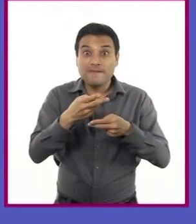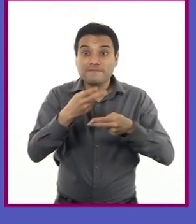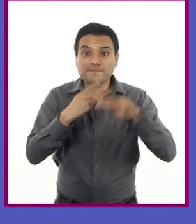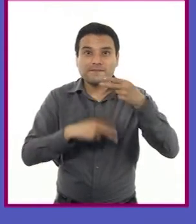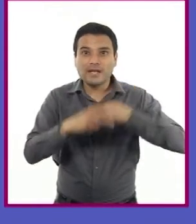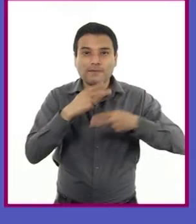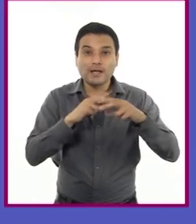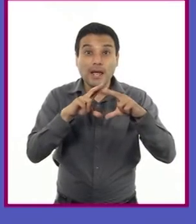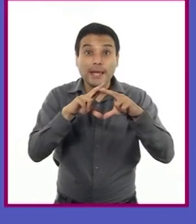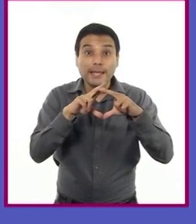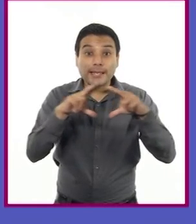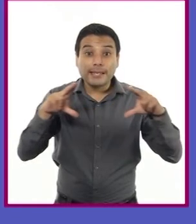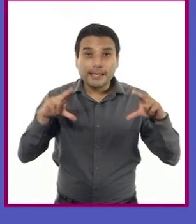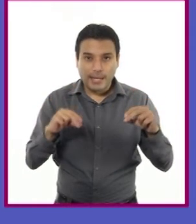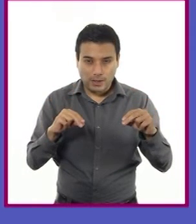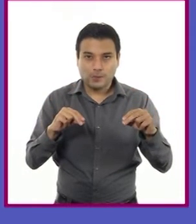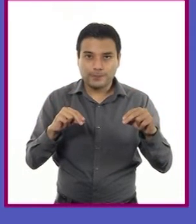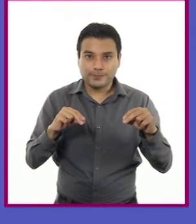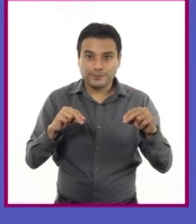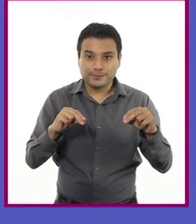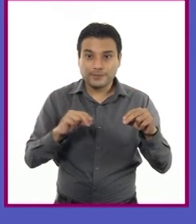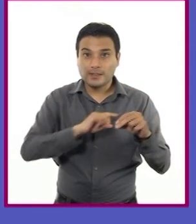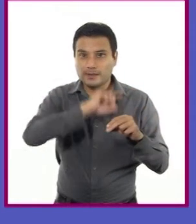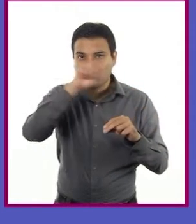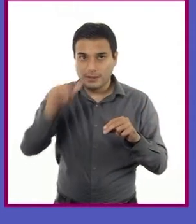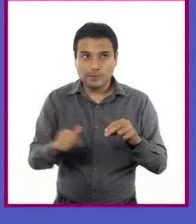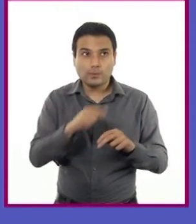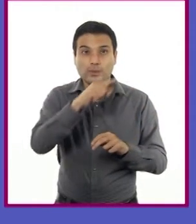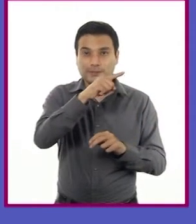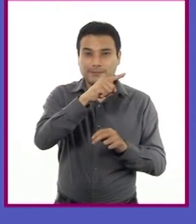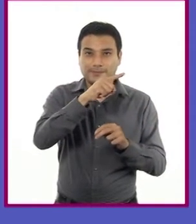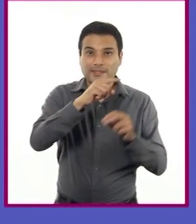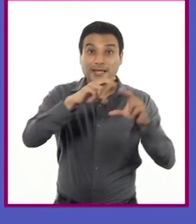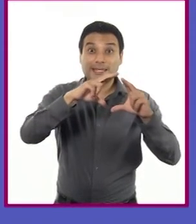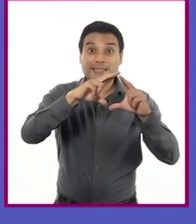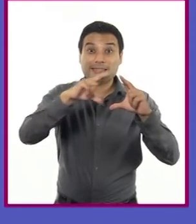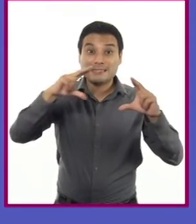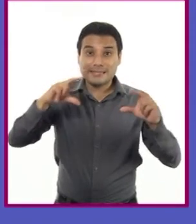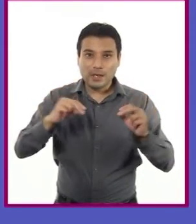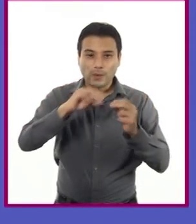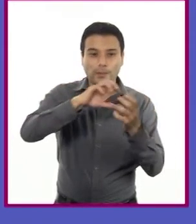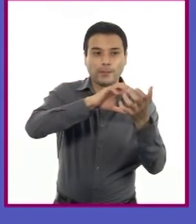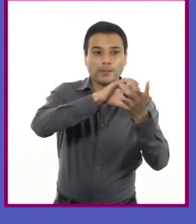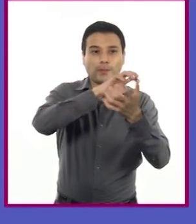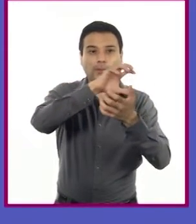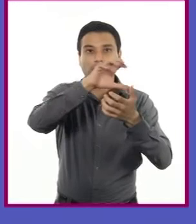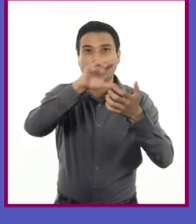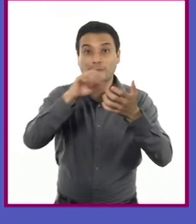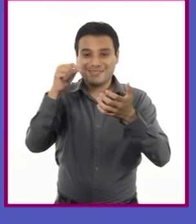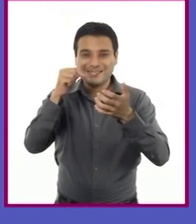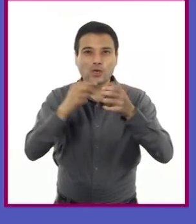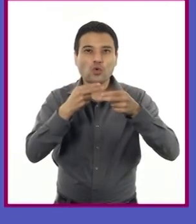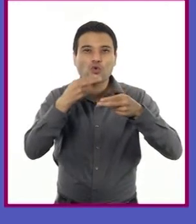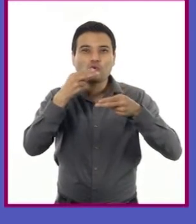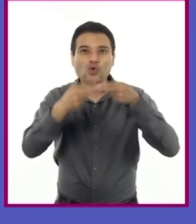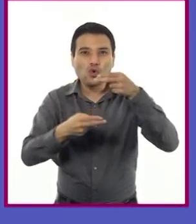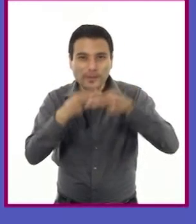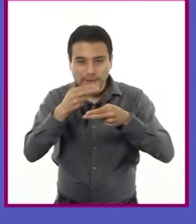corrientes ascendentes pueden hacer circular el hielo por dentro de la nube una y otra